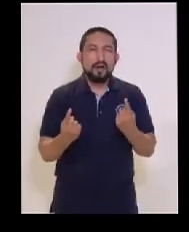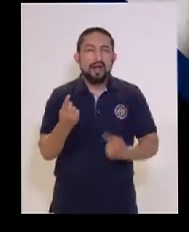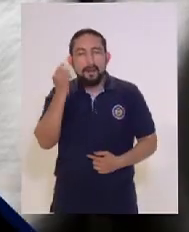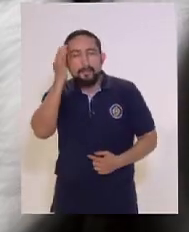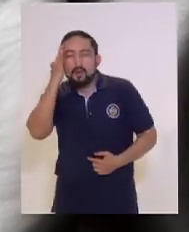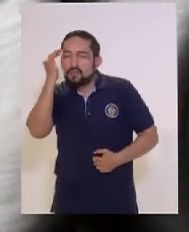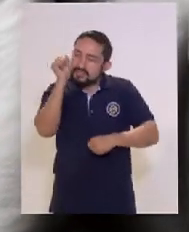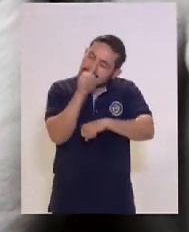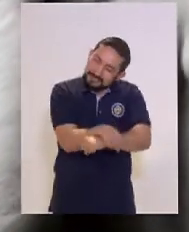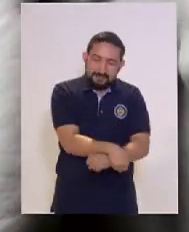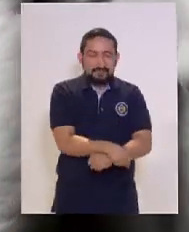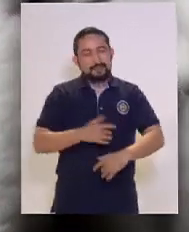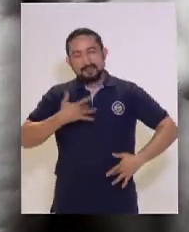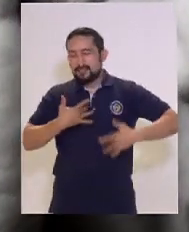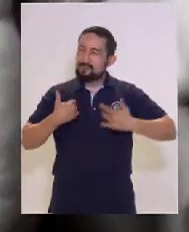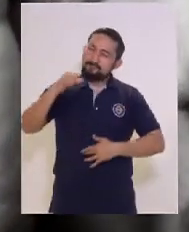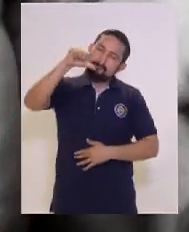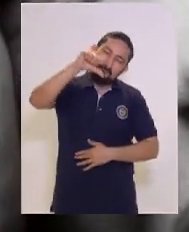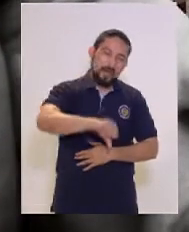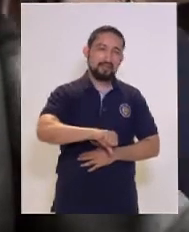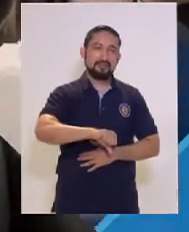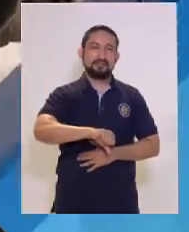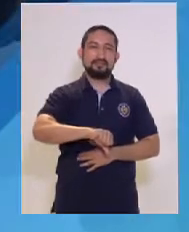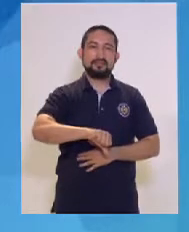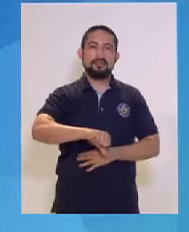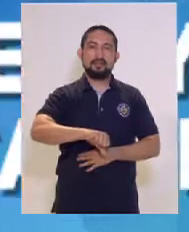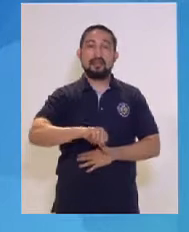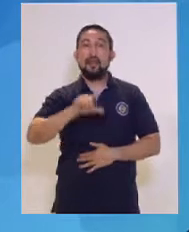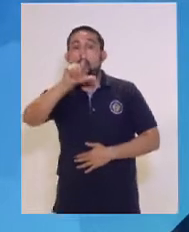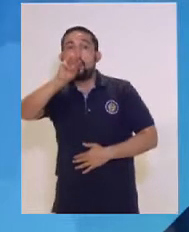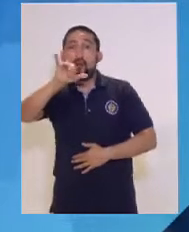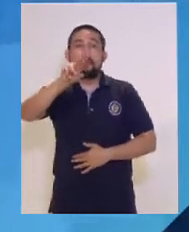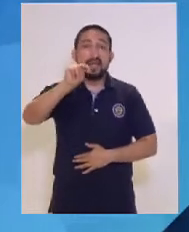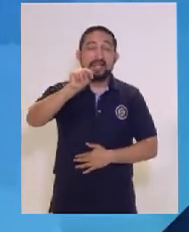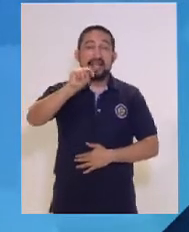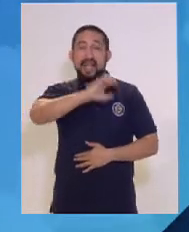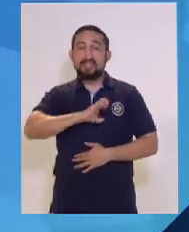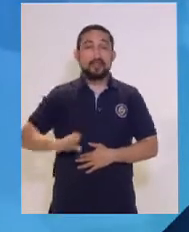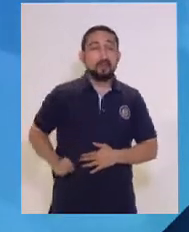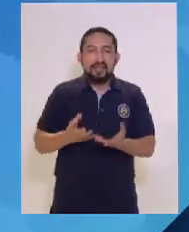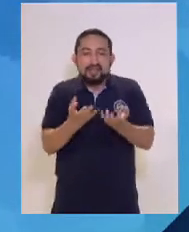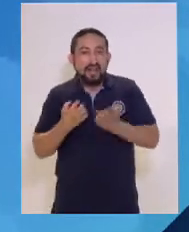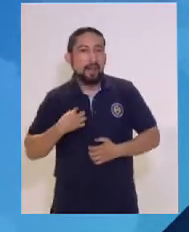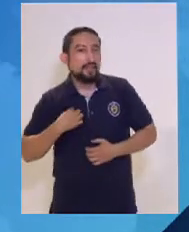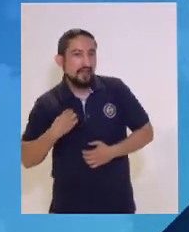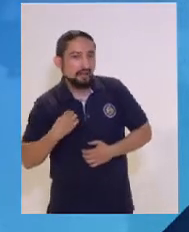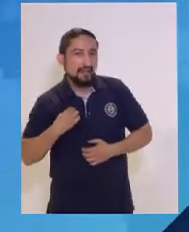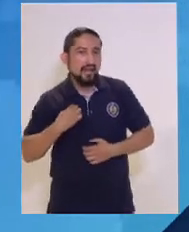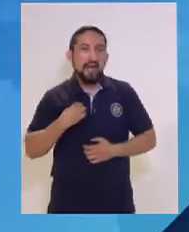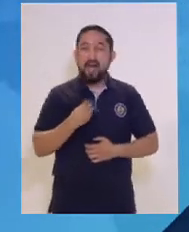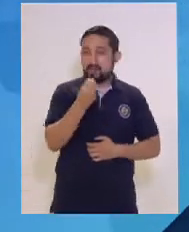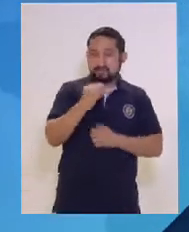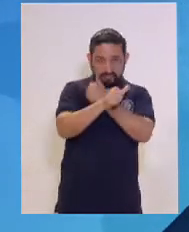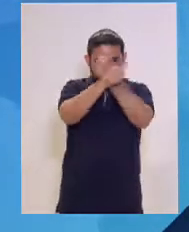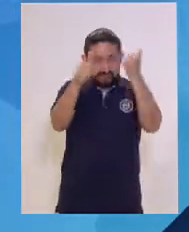¿Cuál es esa atadura que te hace sentirte tan mal? Lumen El Salvador quiere invitarte a